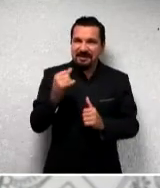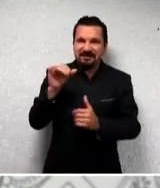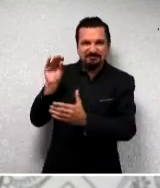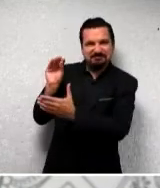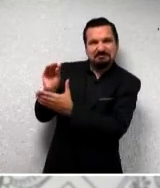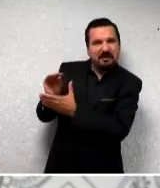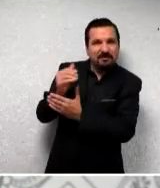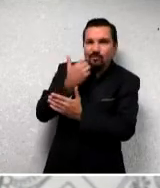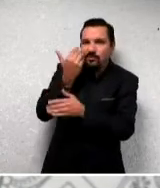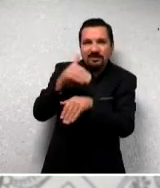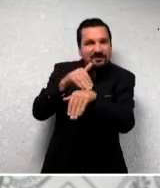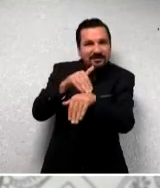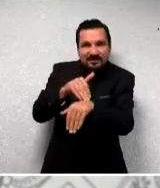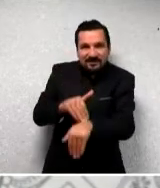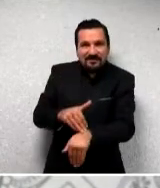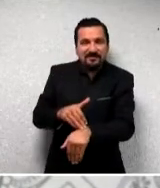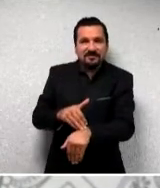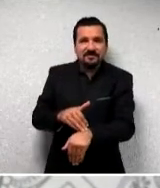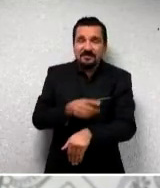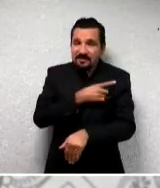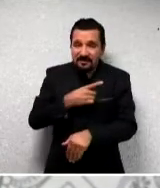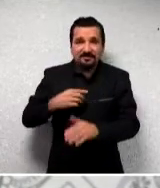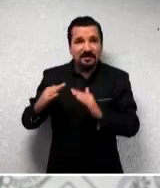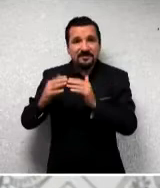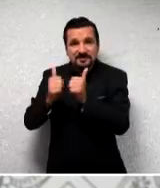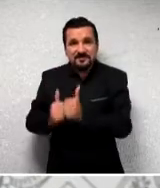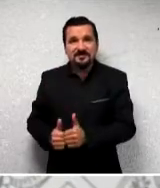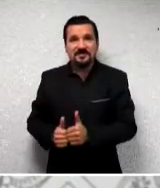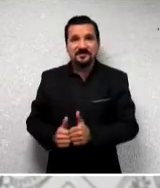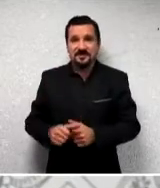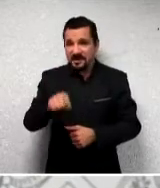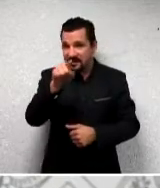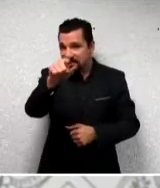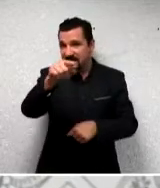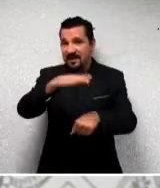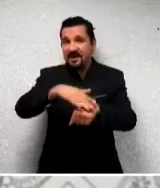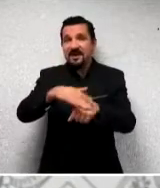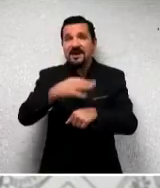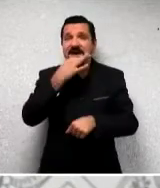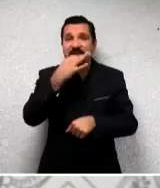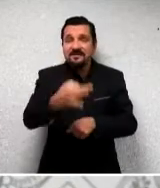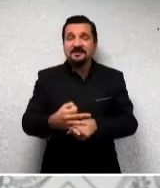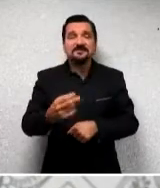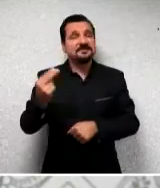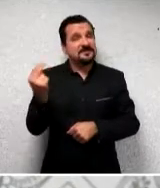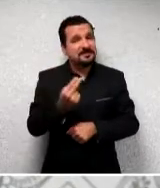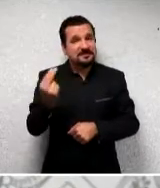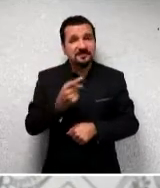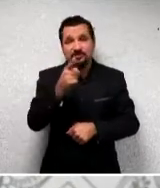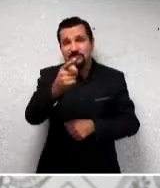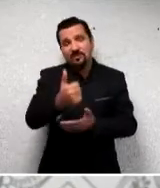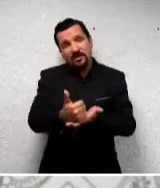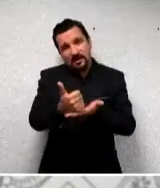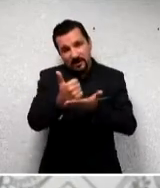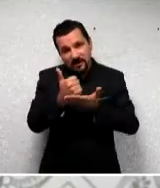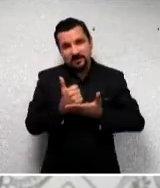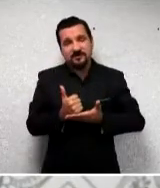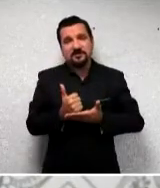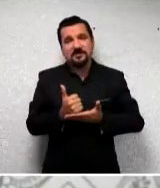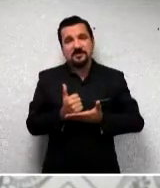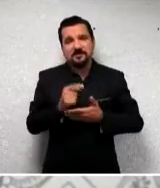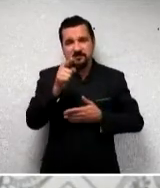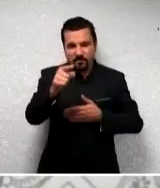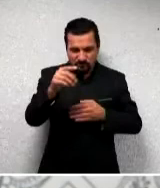a quedarse en casa a ti te digo que necesitamos que nos ayudes que